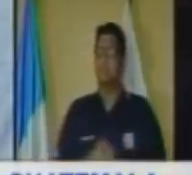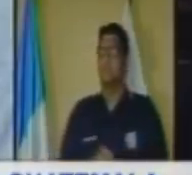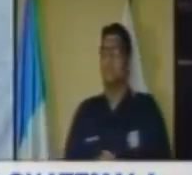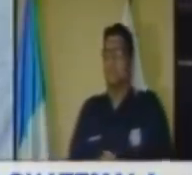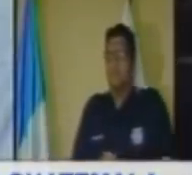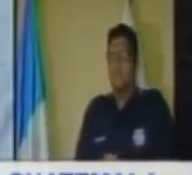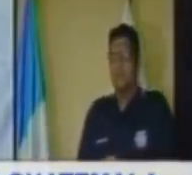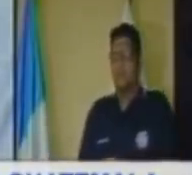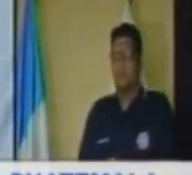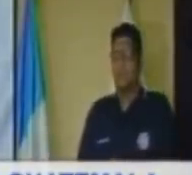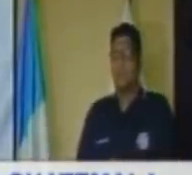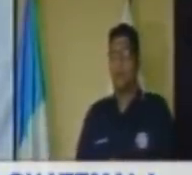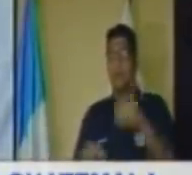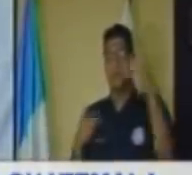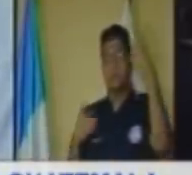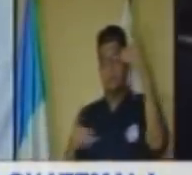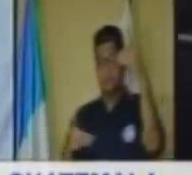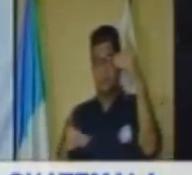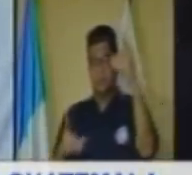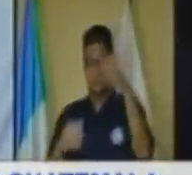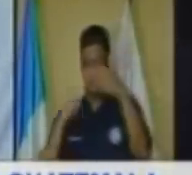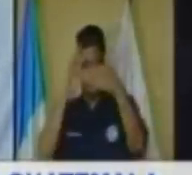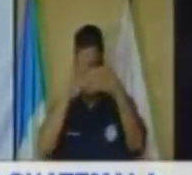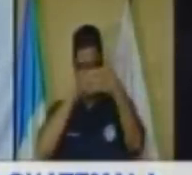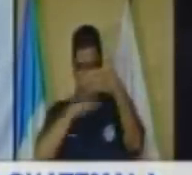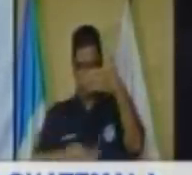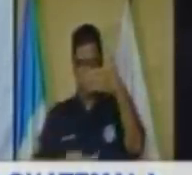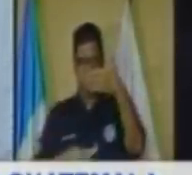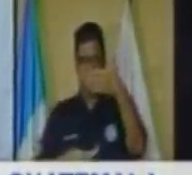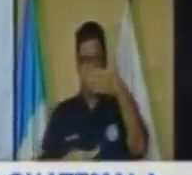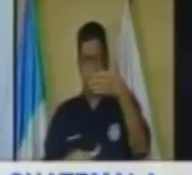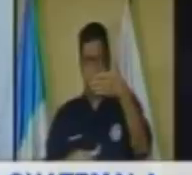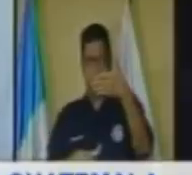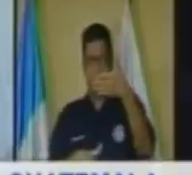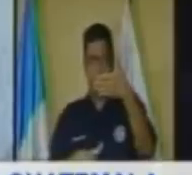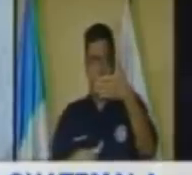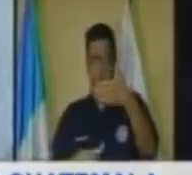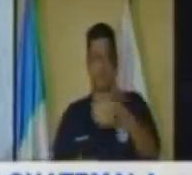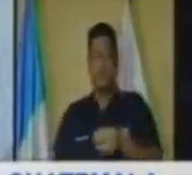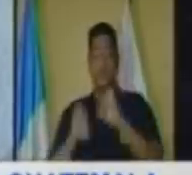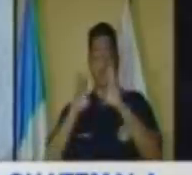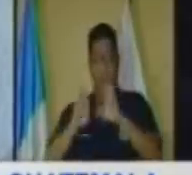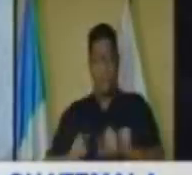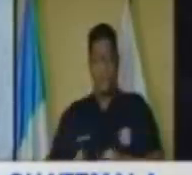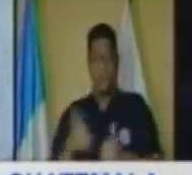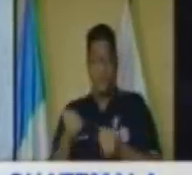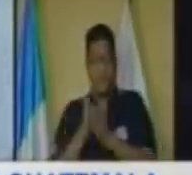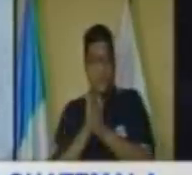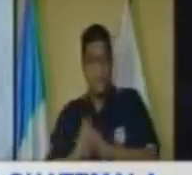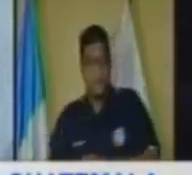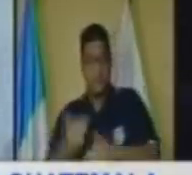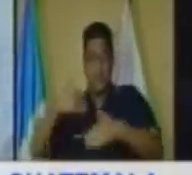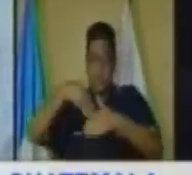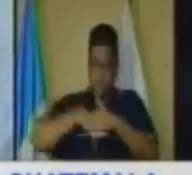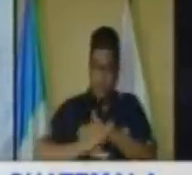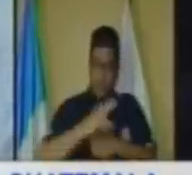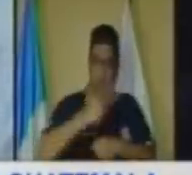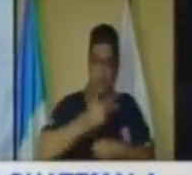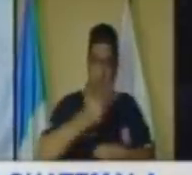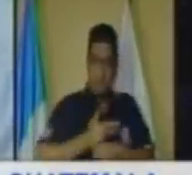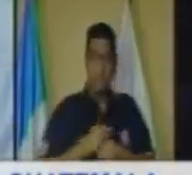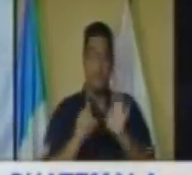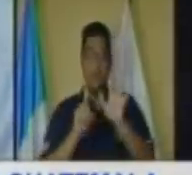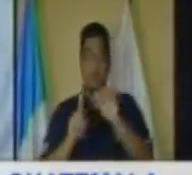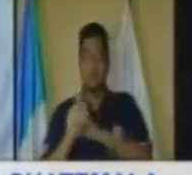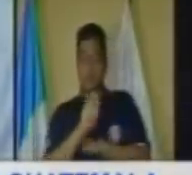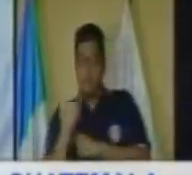está claramente, cuando lo leí, él ingresó el 6 de marzo y hasta el